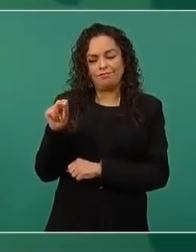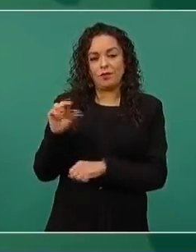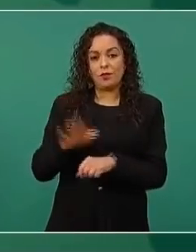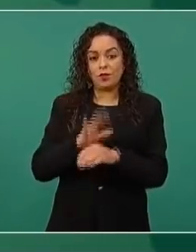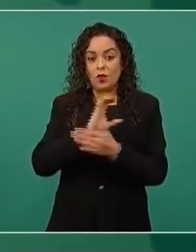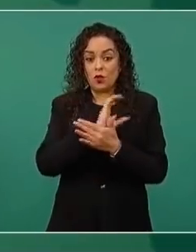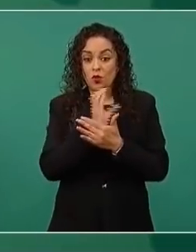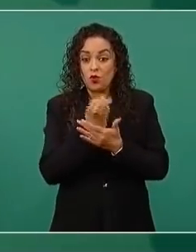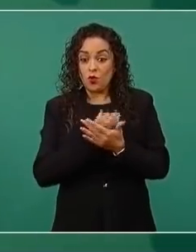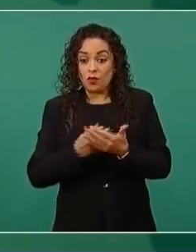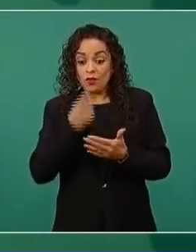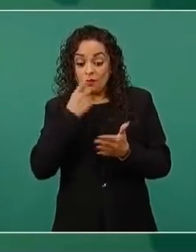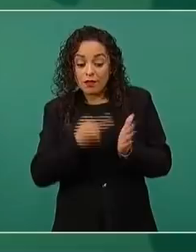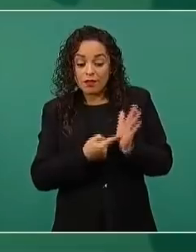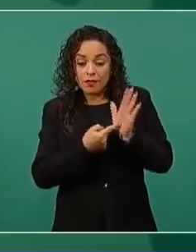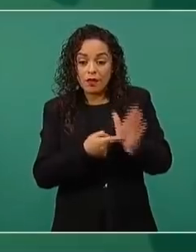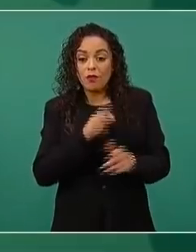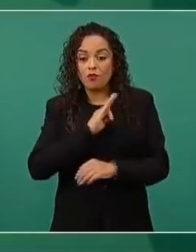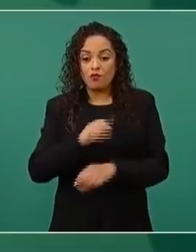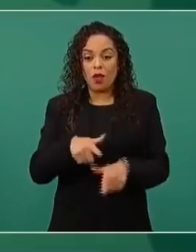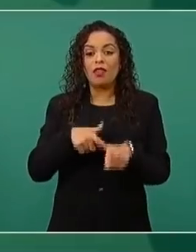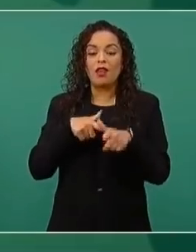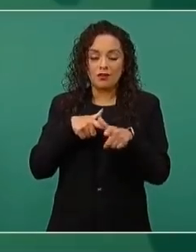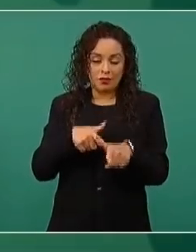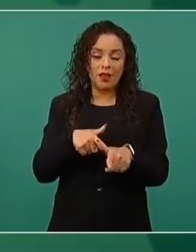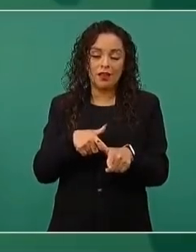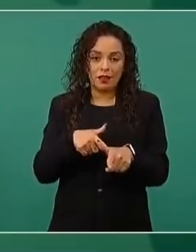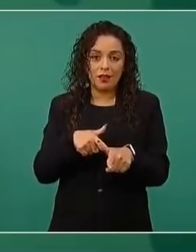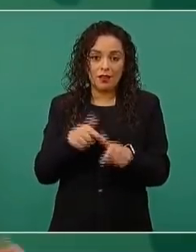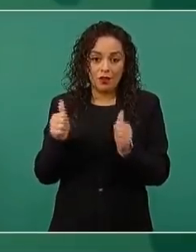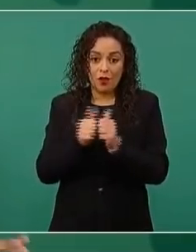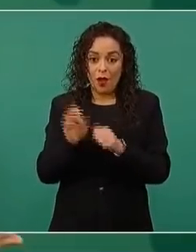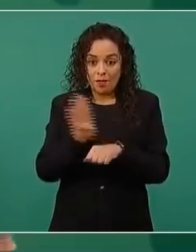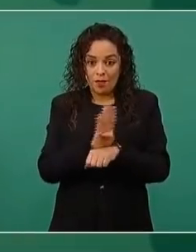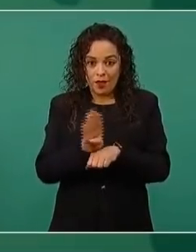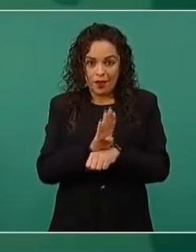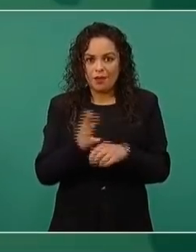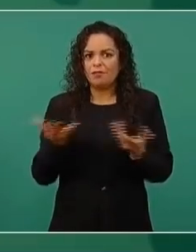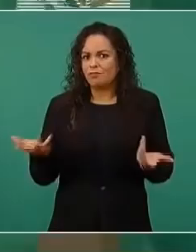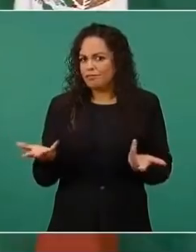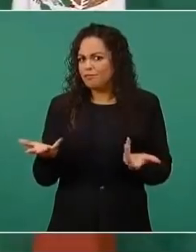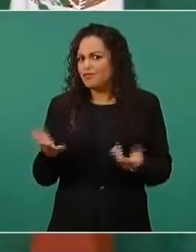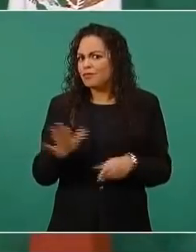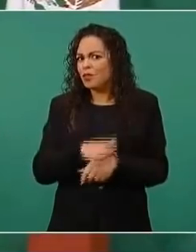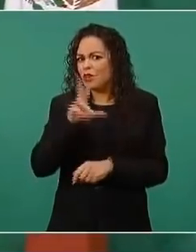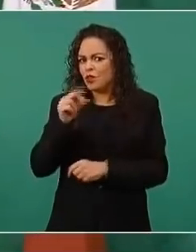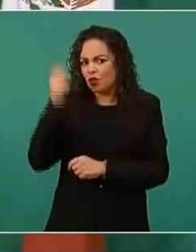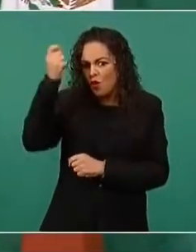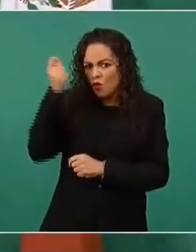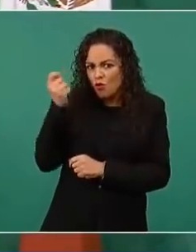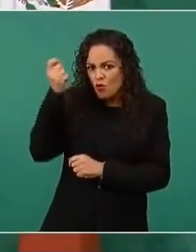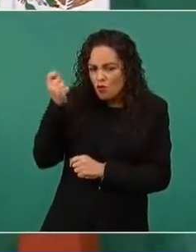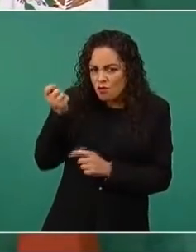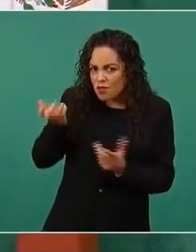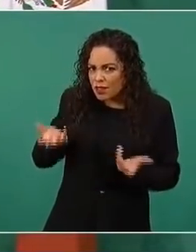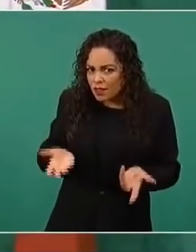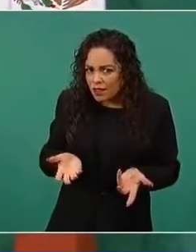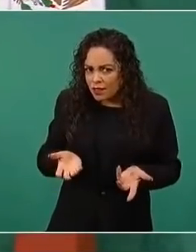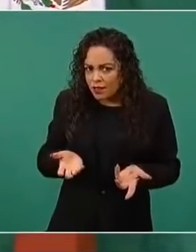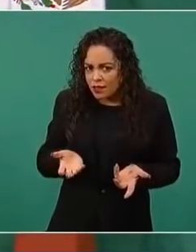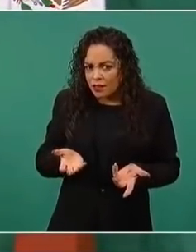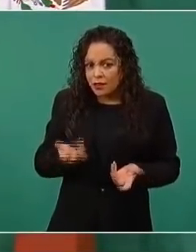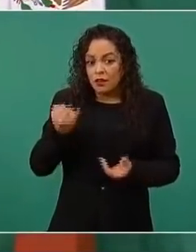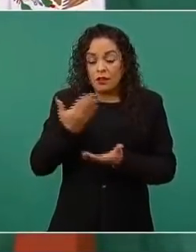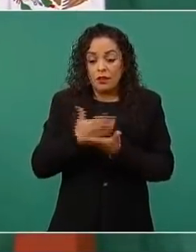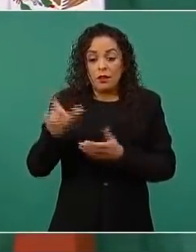las prestaciones. Y le digo, ¿y entonces por qué no se jubilan? Además, al momento de